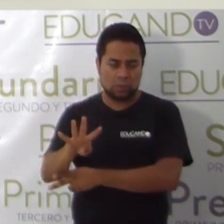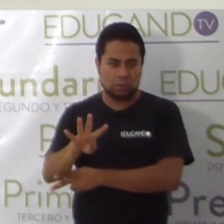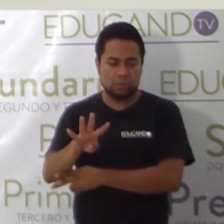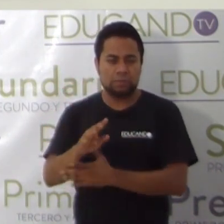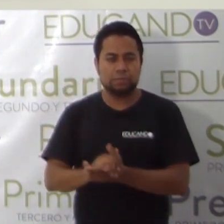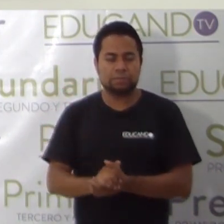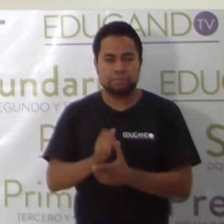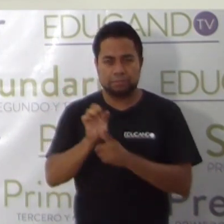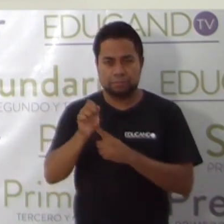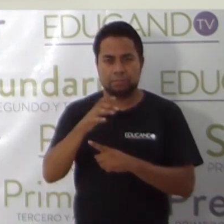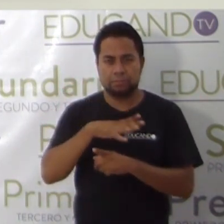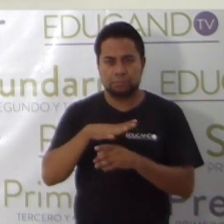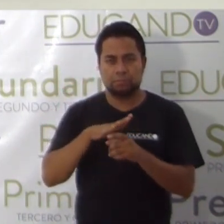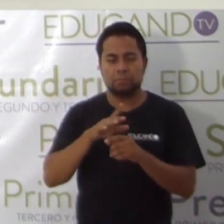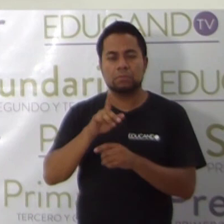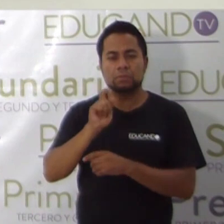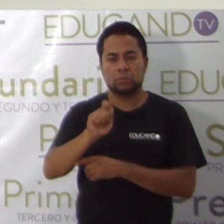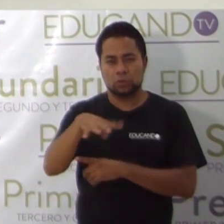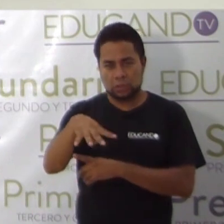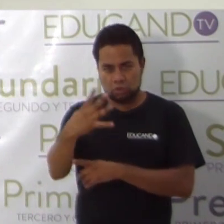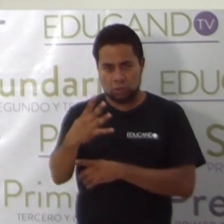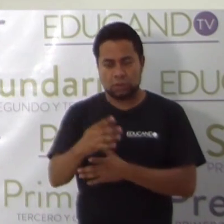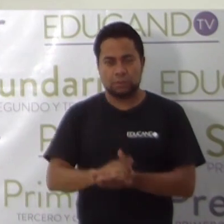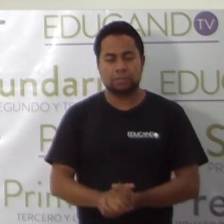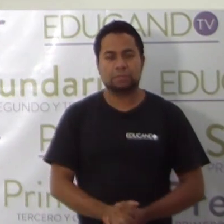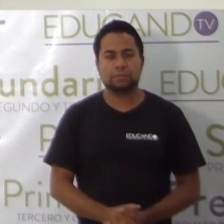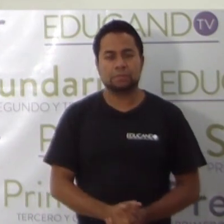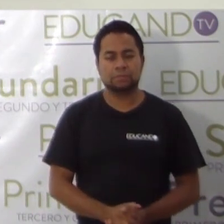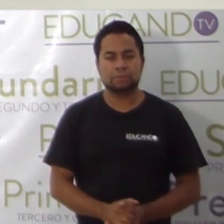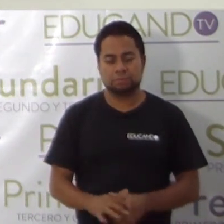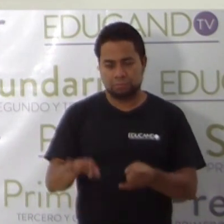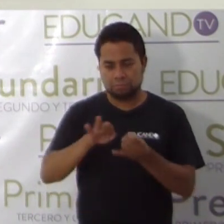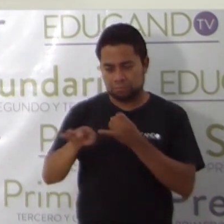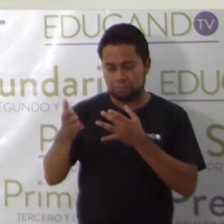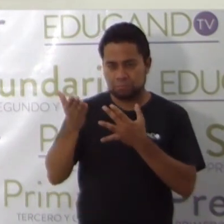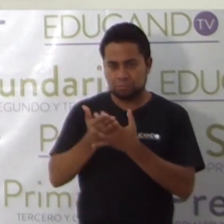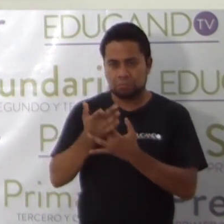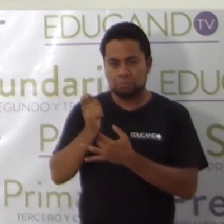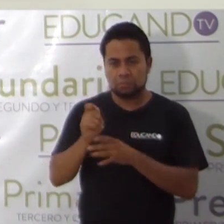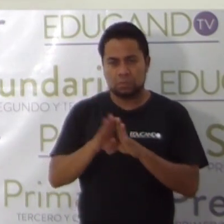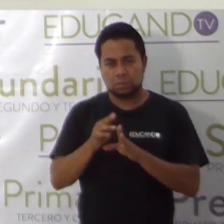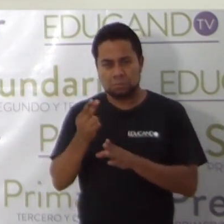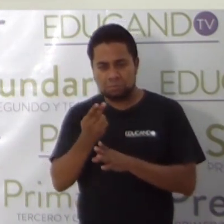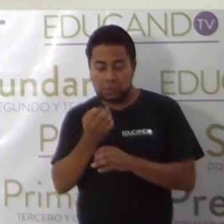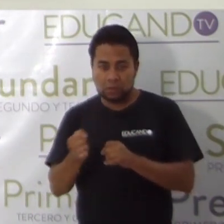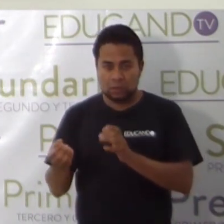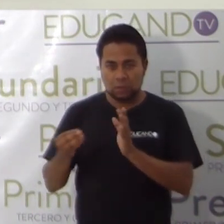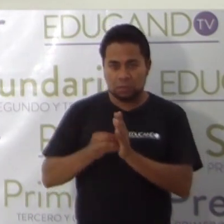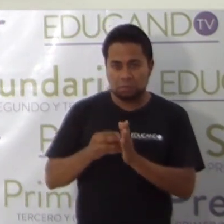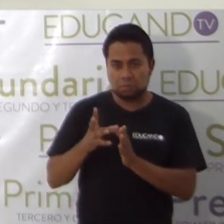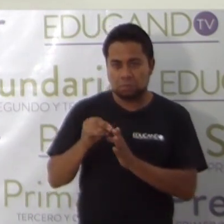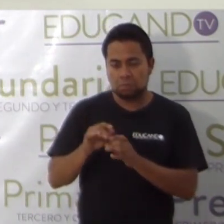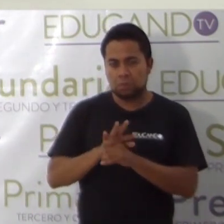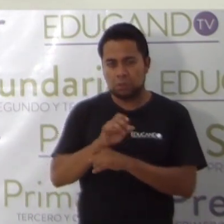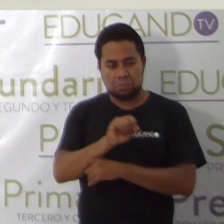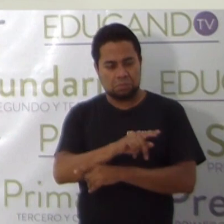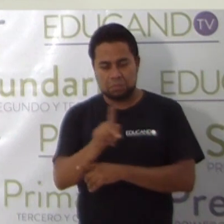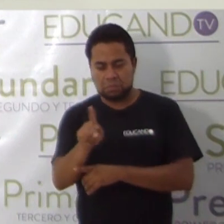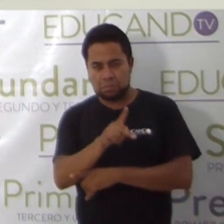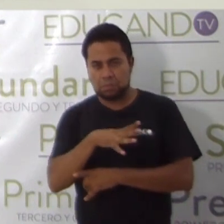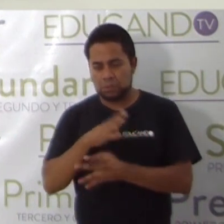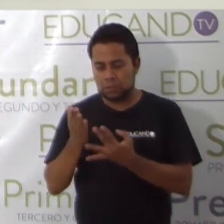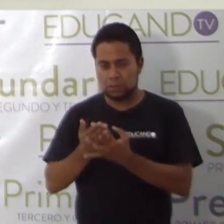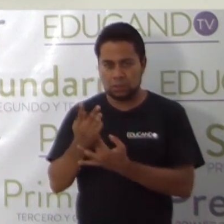tenemos punto 14. Y la última división, pues no es necesaria hacerla porque es también la división entre